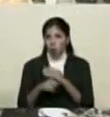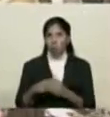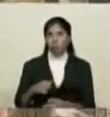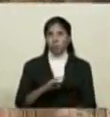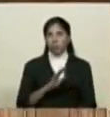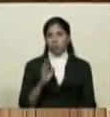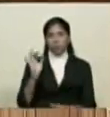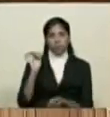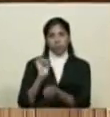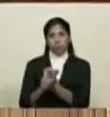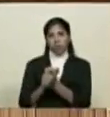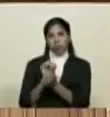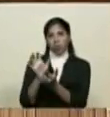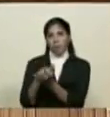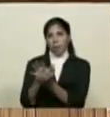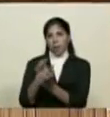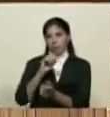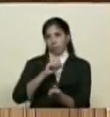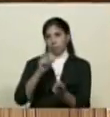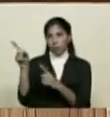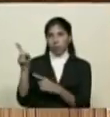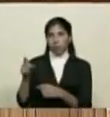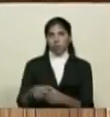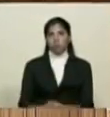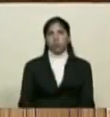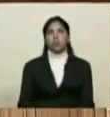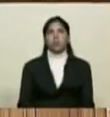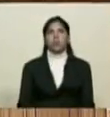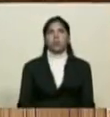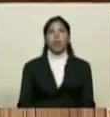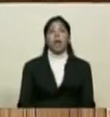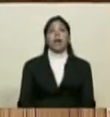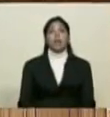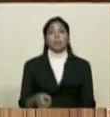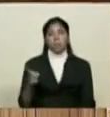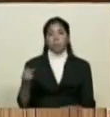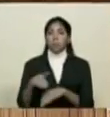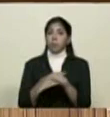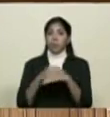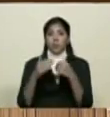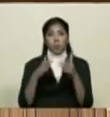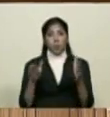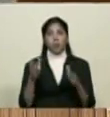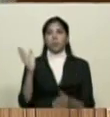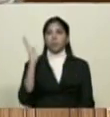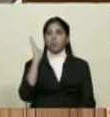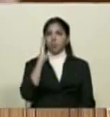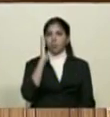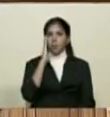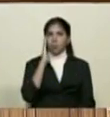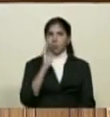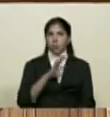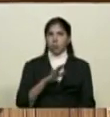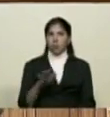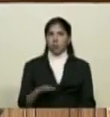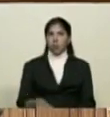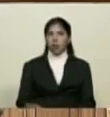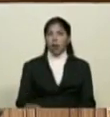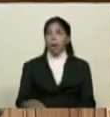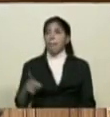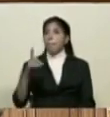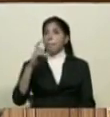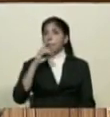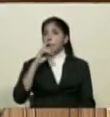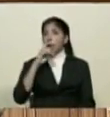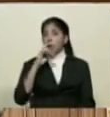Entonces, sobre este tema, fíjense, el Ministerio Público tuvo conocimiento por una solicitud que hizo el propio presidente